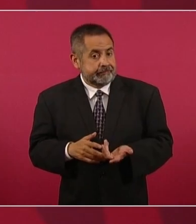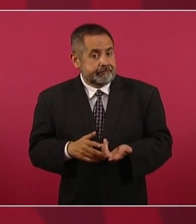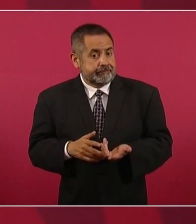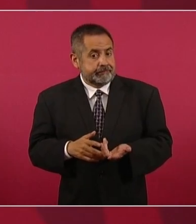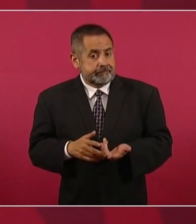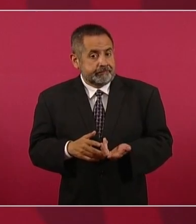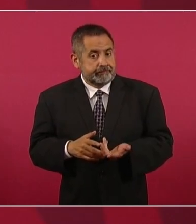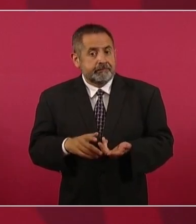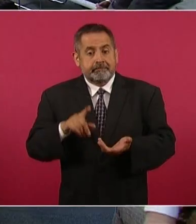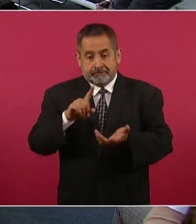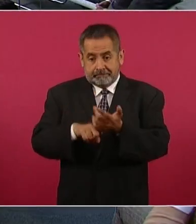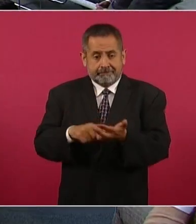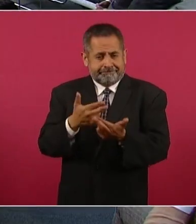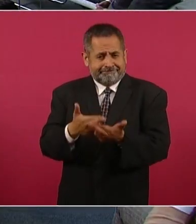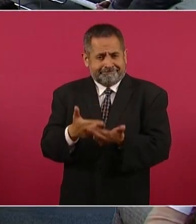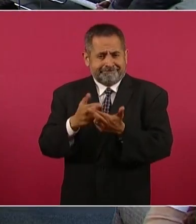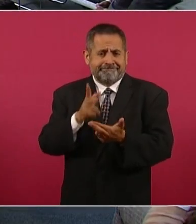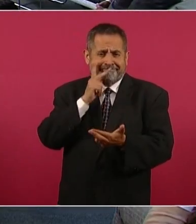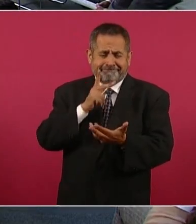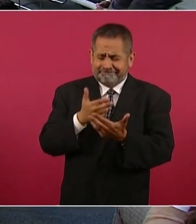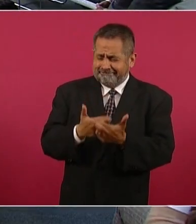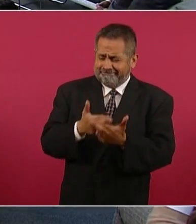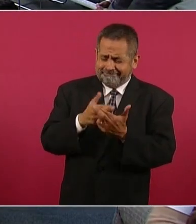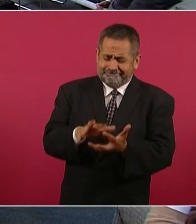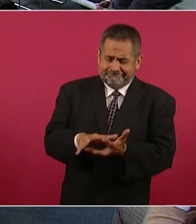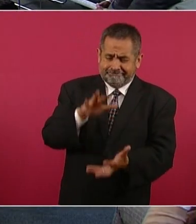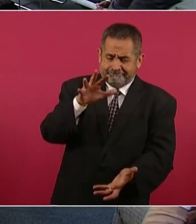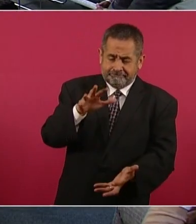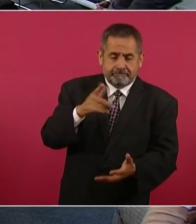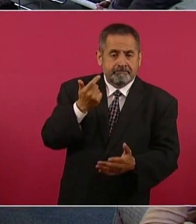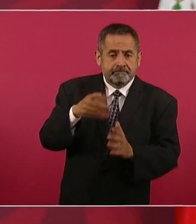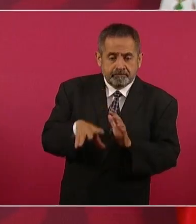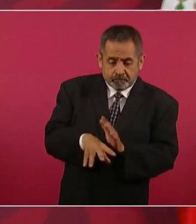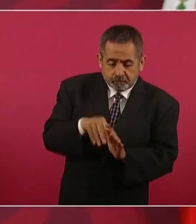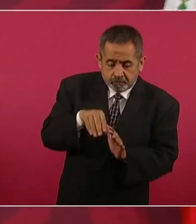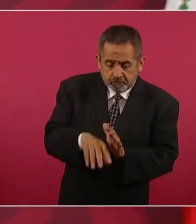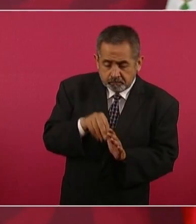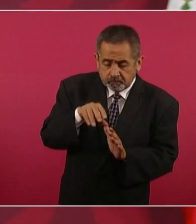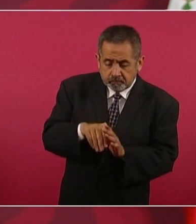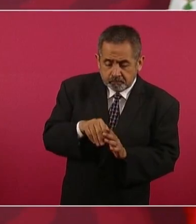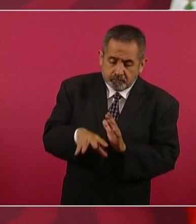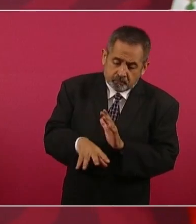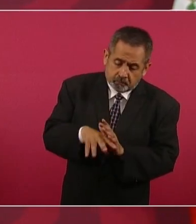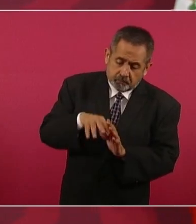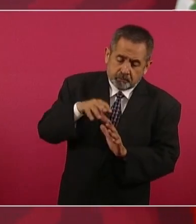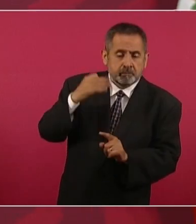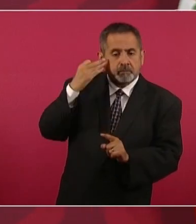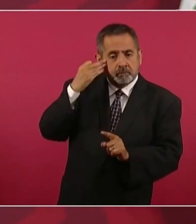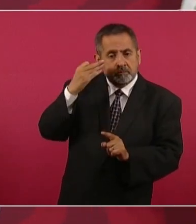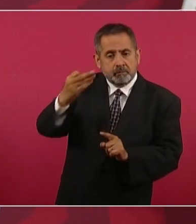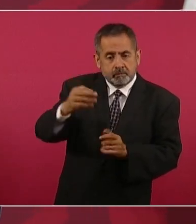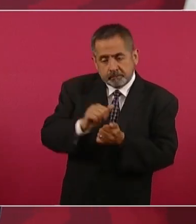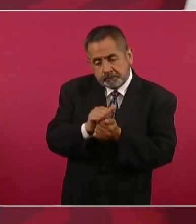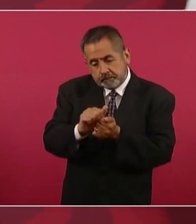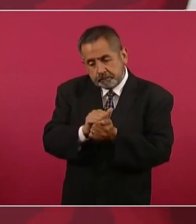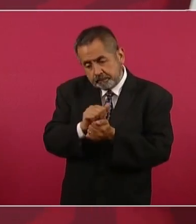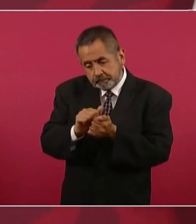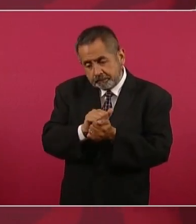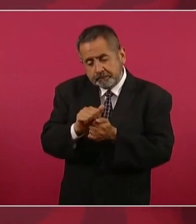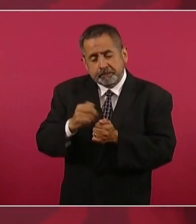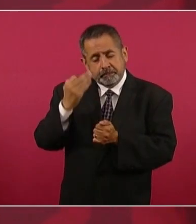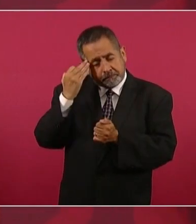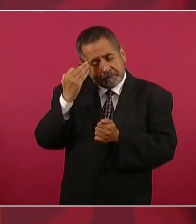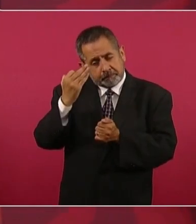aunque se tenga el petróleo crudo, extraerlo lleva tiempo, pero lleva